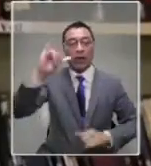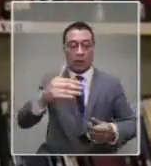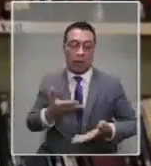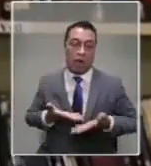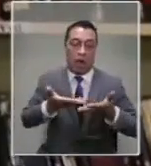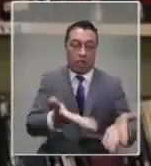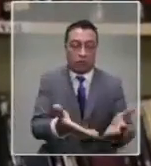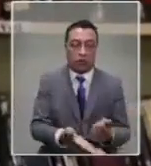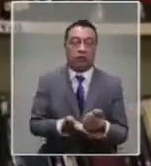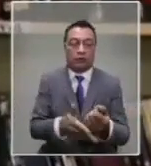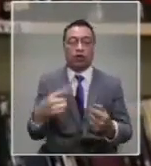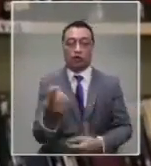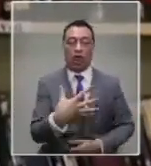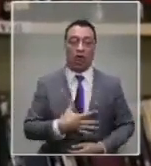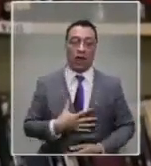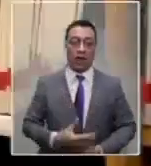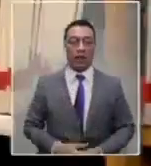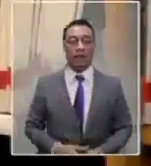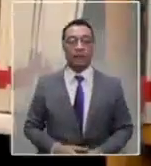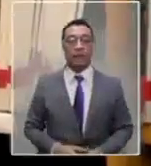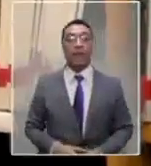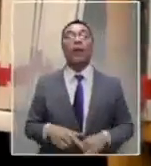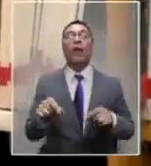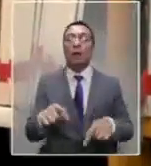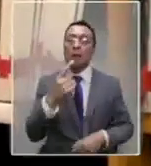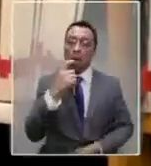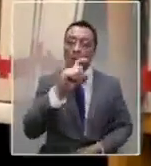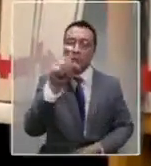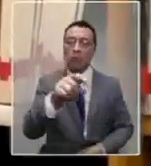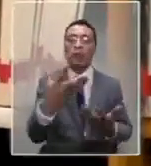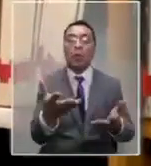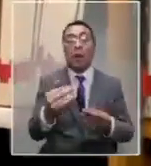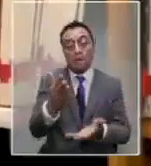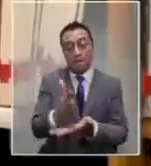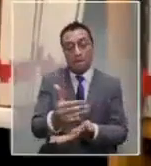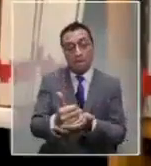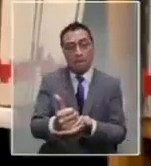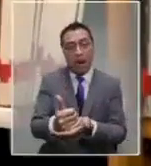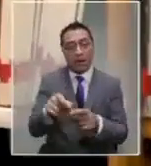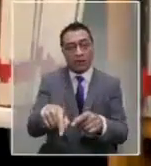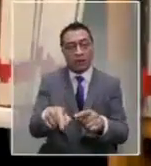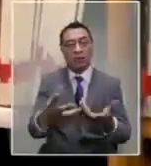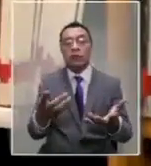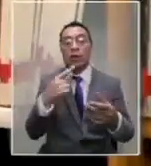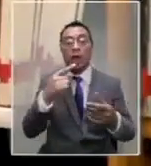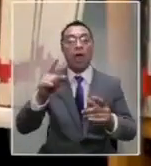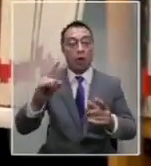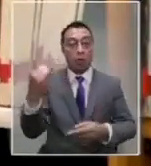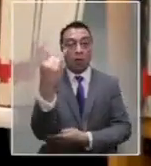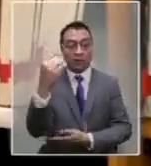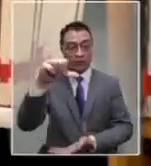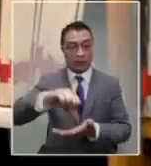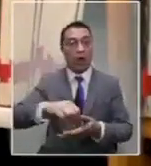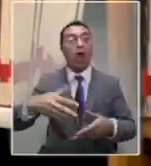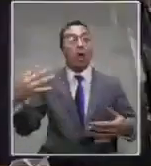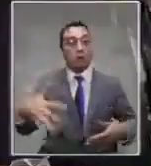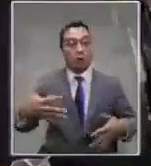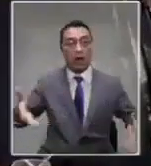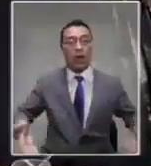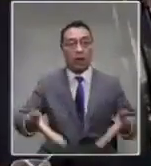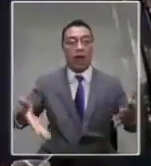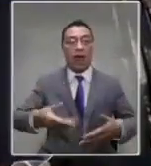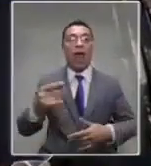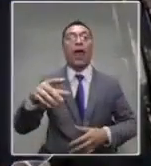y entregar ese aporte que todos queremos. Ahora, ¿a qué se debe que en el plan estratégico de la Universidad Central haya tomado tanta relevancia